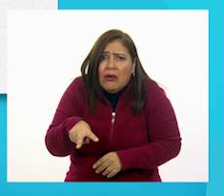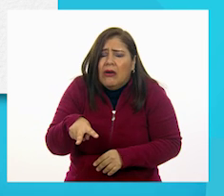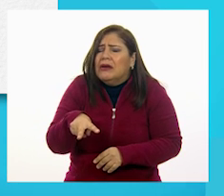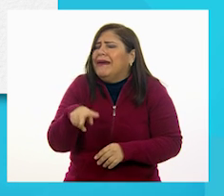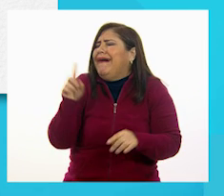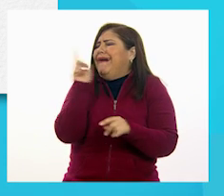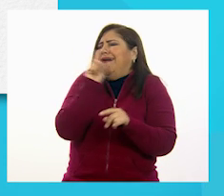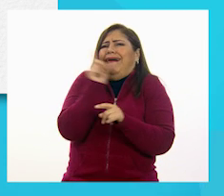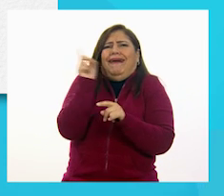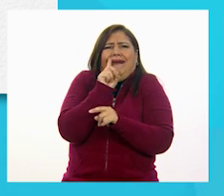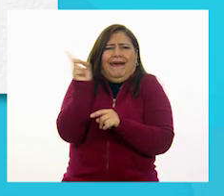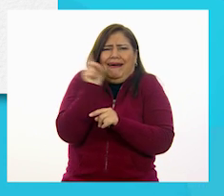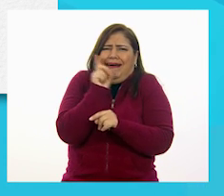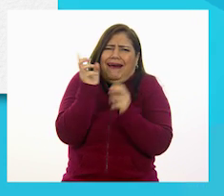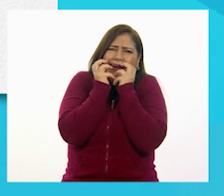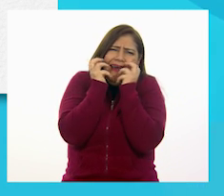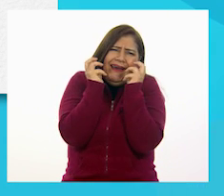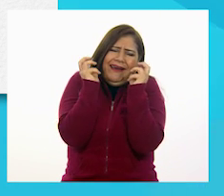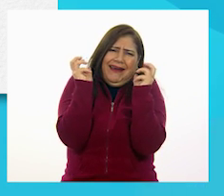¡No!